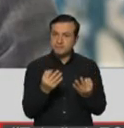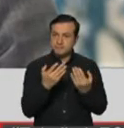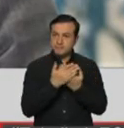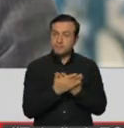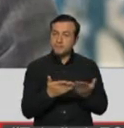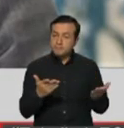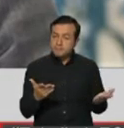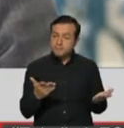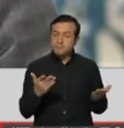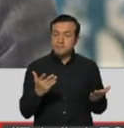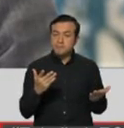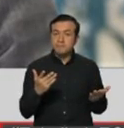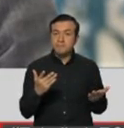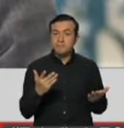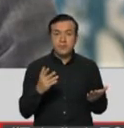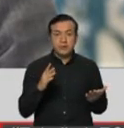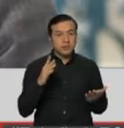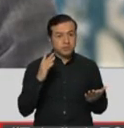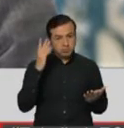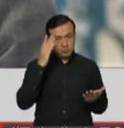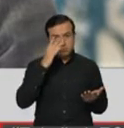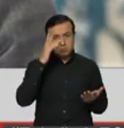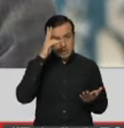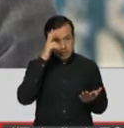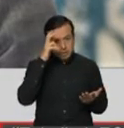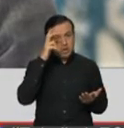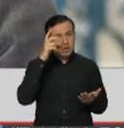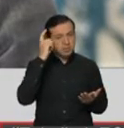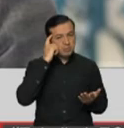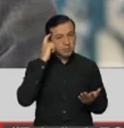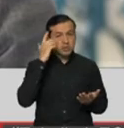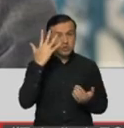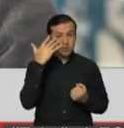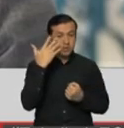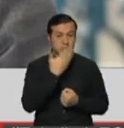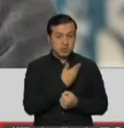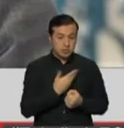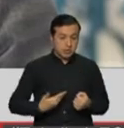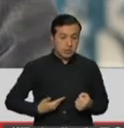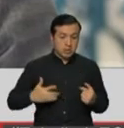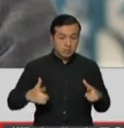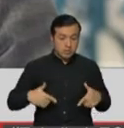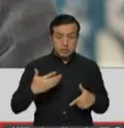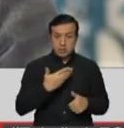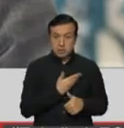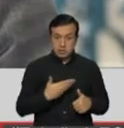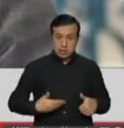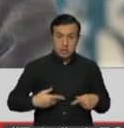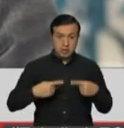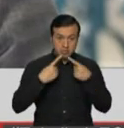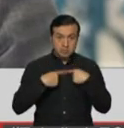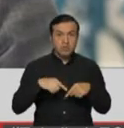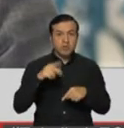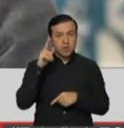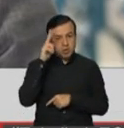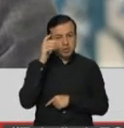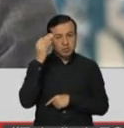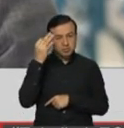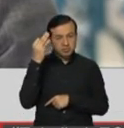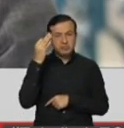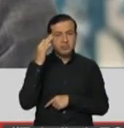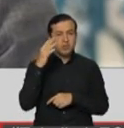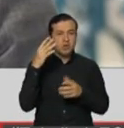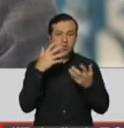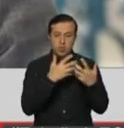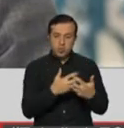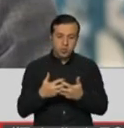¿no? Somos unos firmes creyentes, y eso han dicho los 5 presidentes, el presidente Lenín Moreno entre ellos, firmes creyentes en el